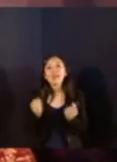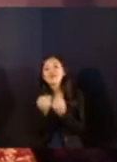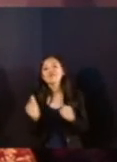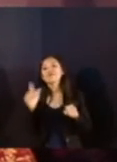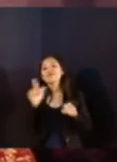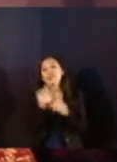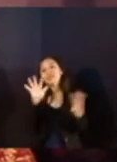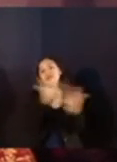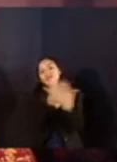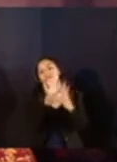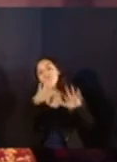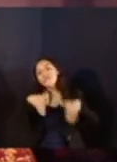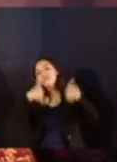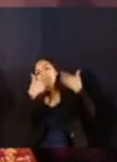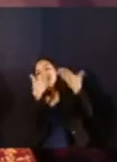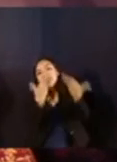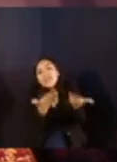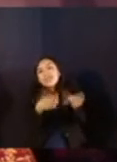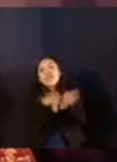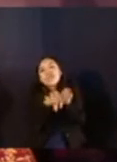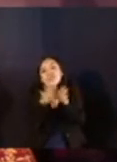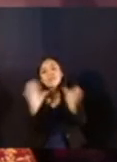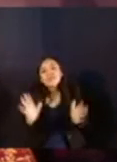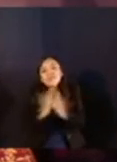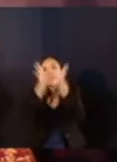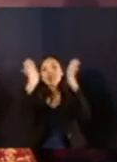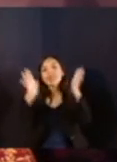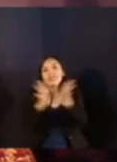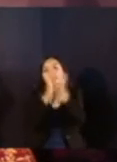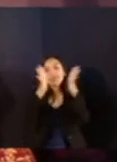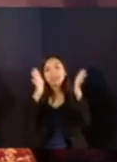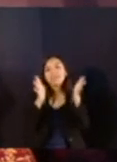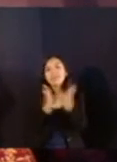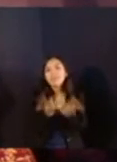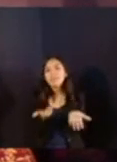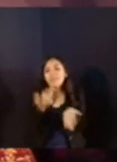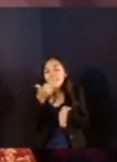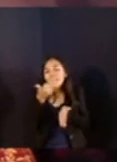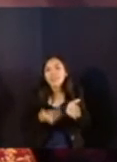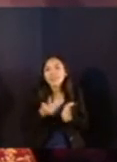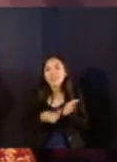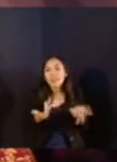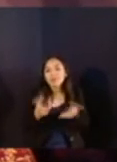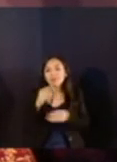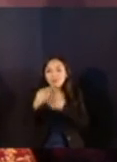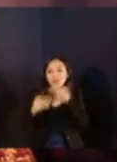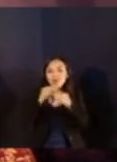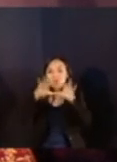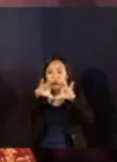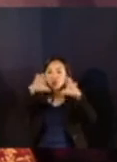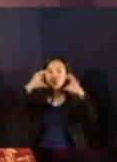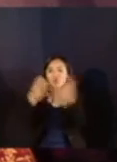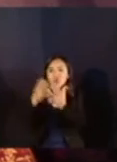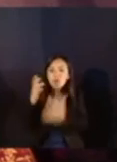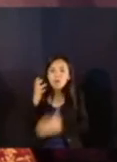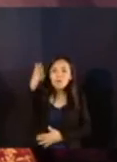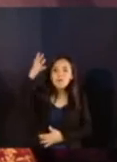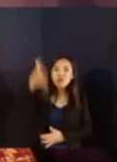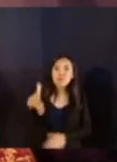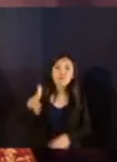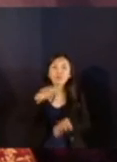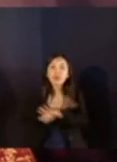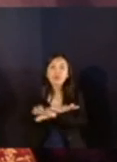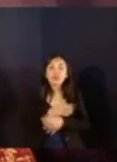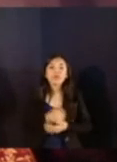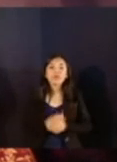pueda ser partícipe y contribuya al mundo que les va a tocar vivir, en todos